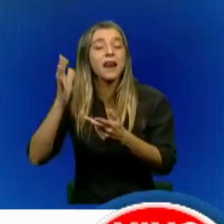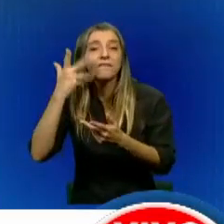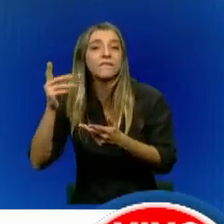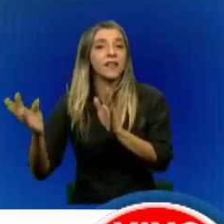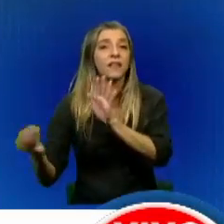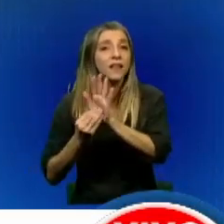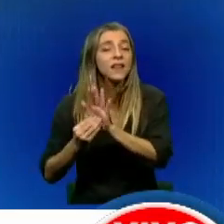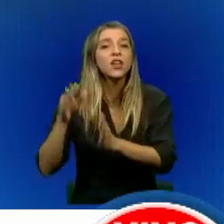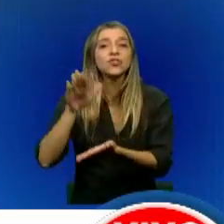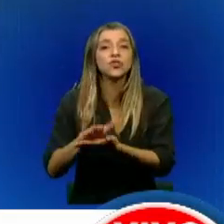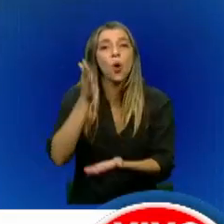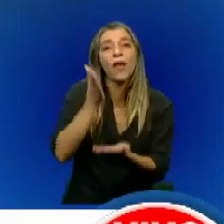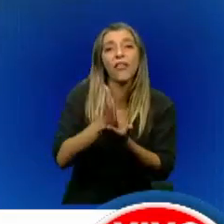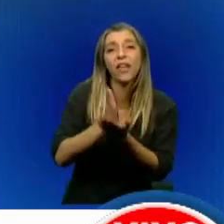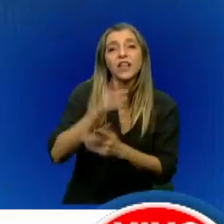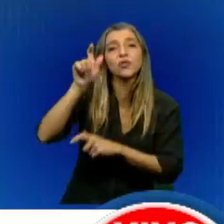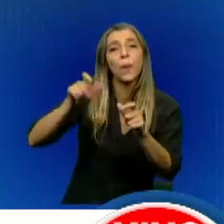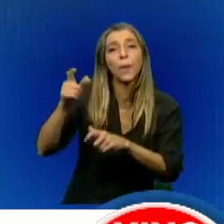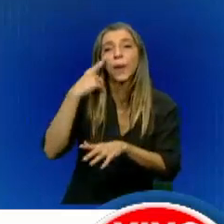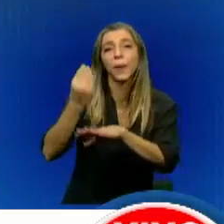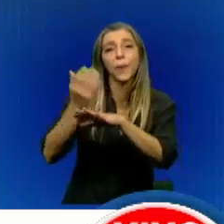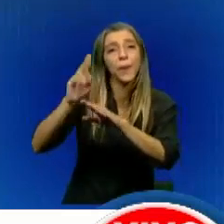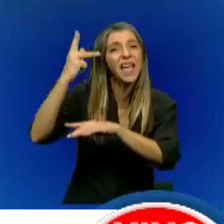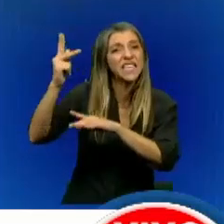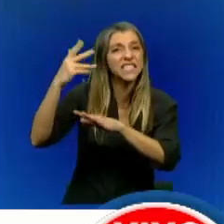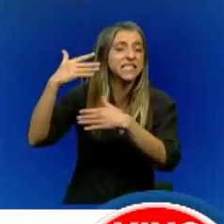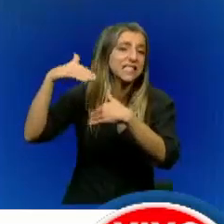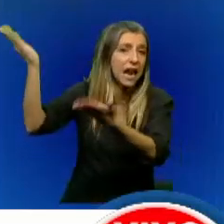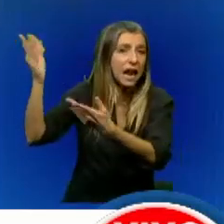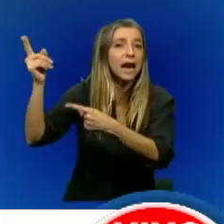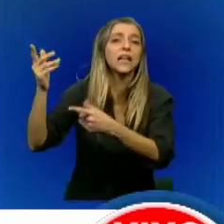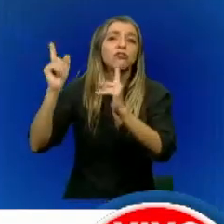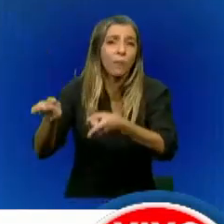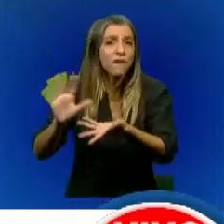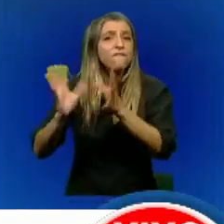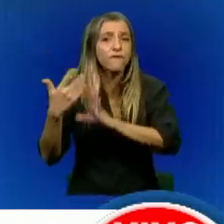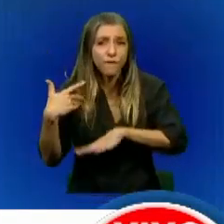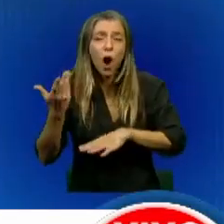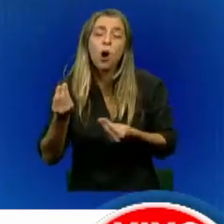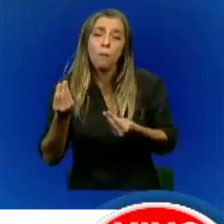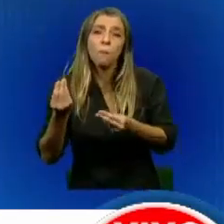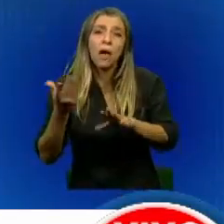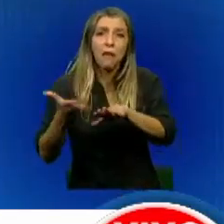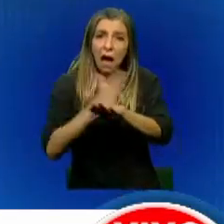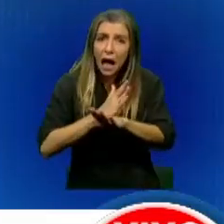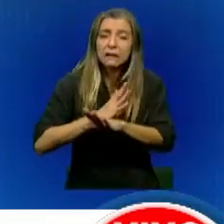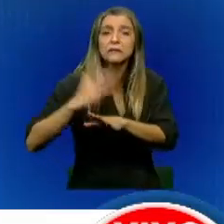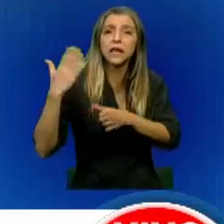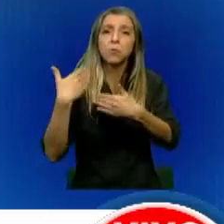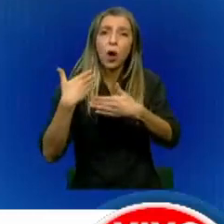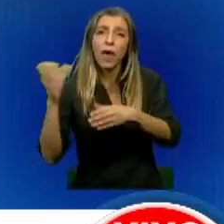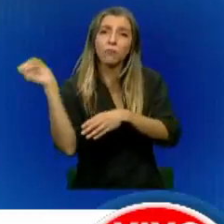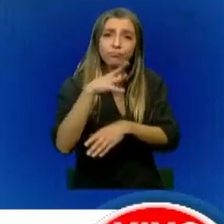los argentinos en el exterior a adelantar su voto o a realizar su voto a través del correo